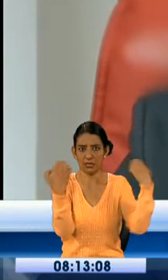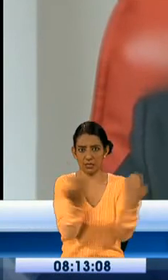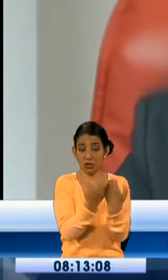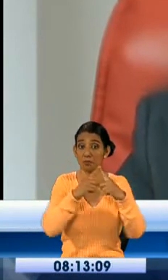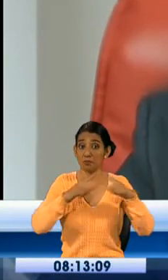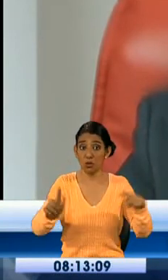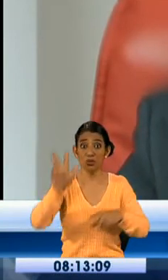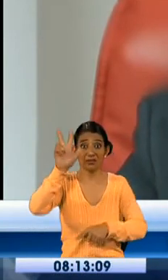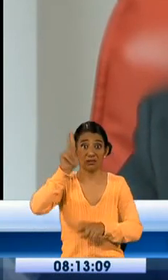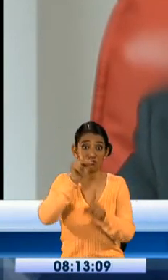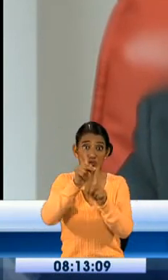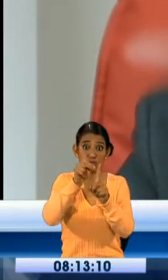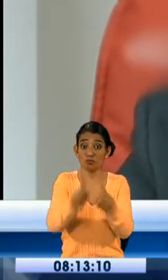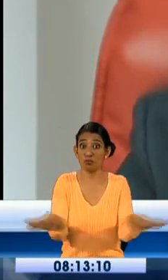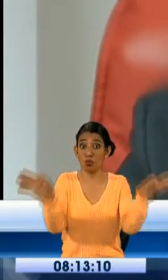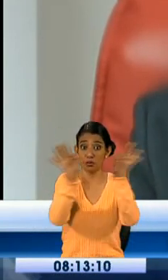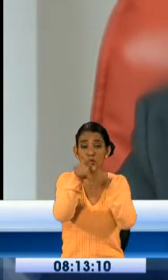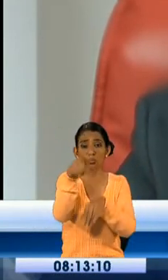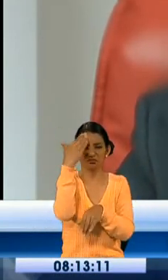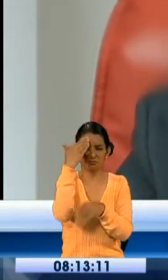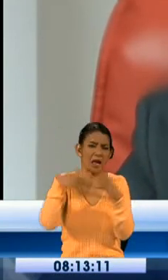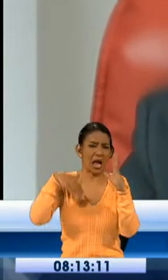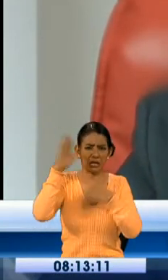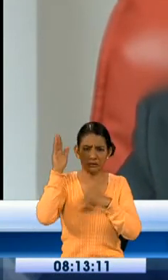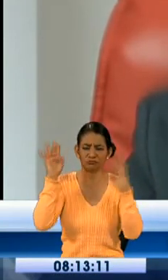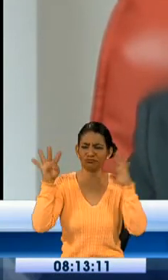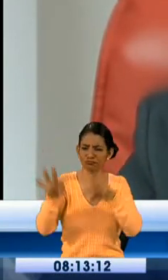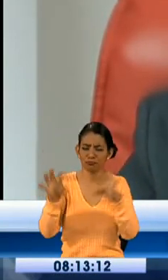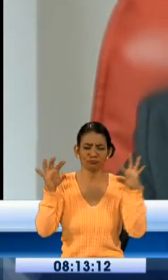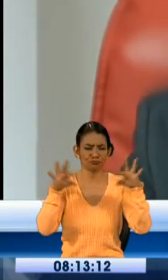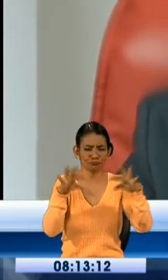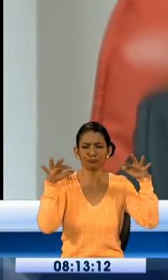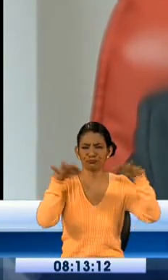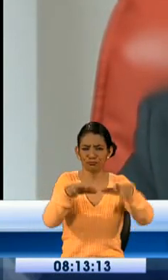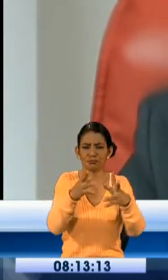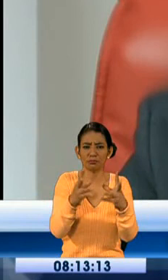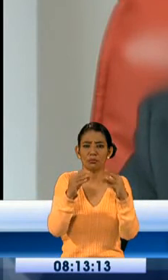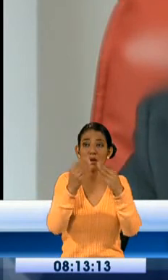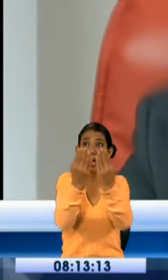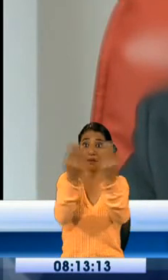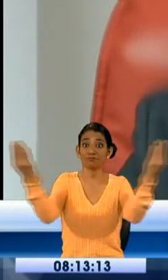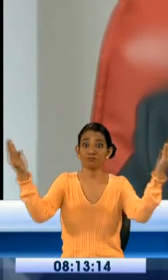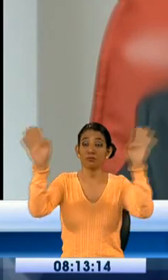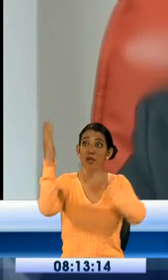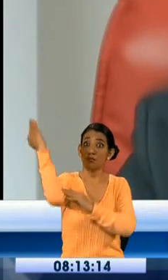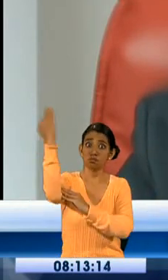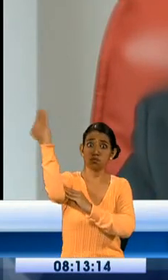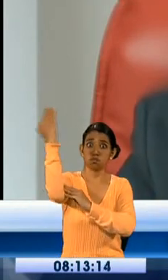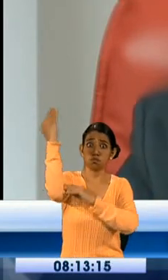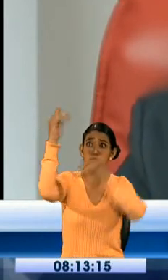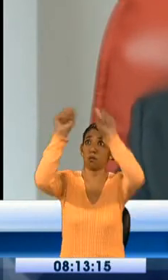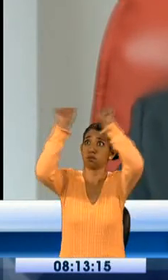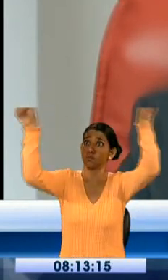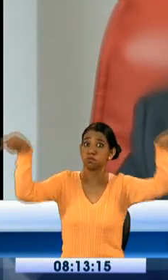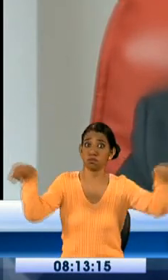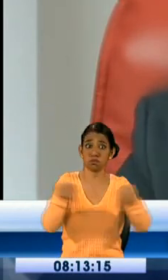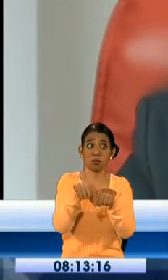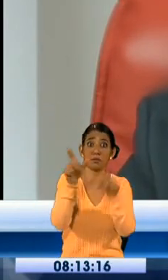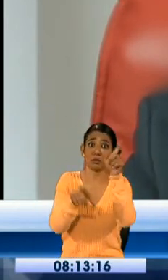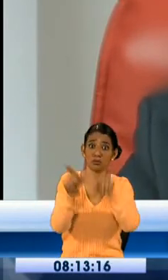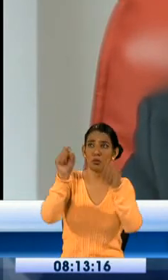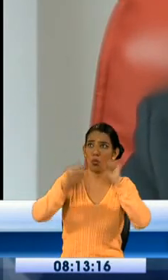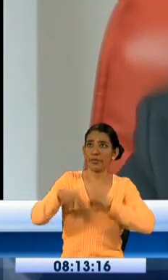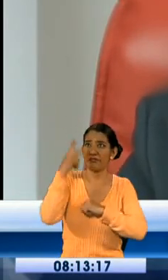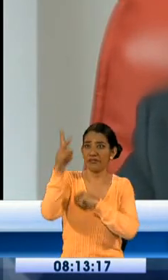importantes en la ciudad donde sabemos que se generarán encuentros masivos porque habrán pantallas gigantes para que la ciudadanía pueda ver los estadios. Estamos hablando de la